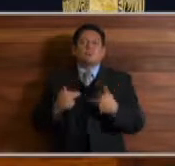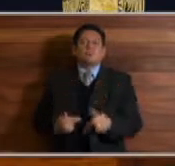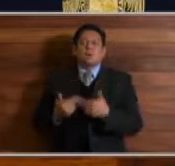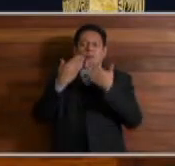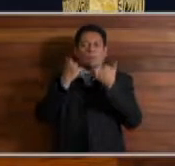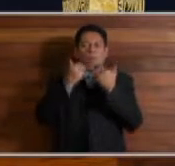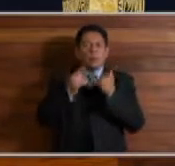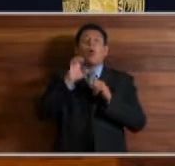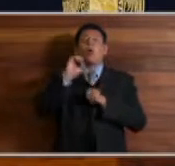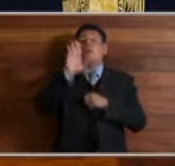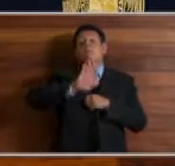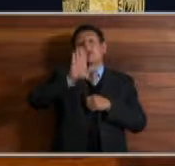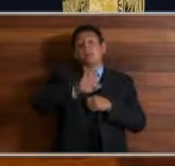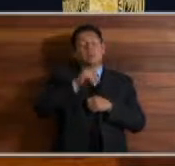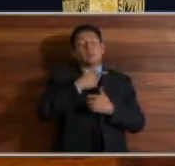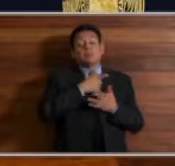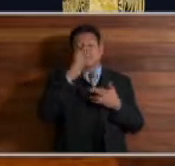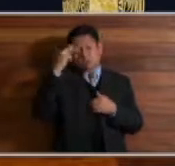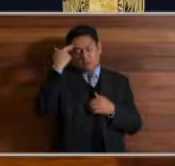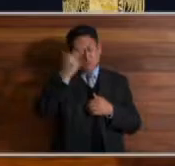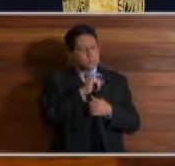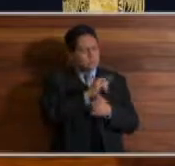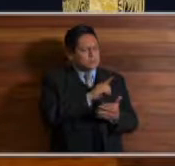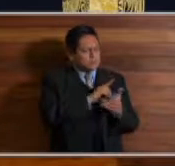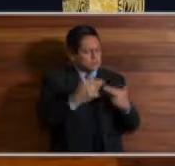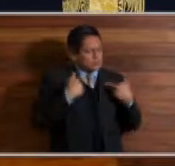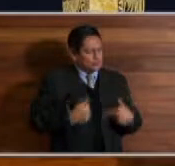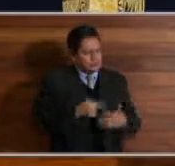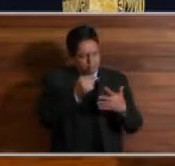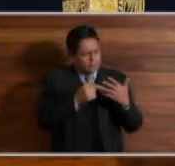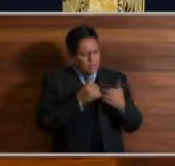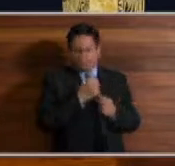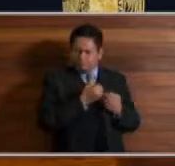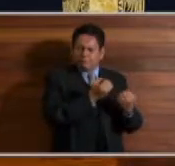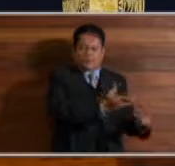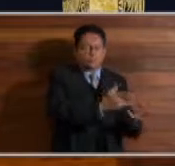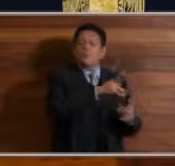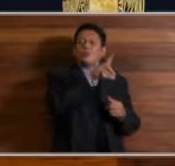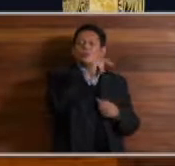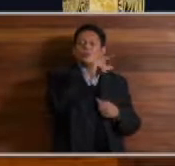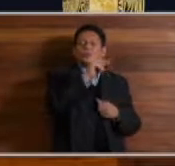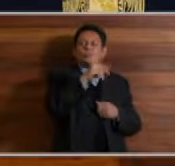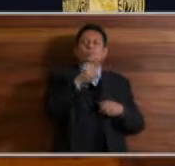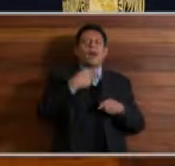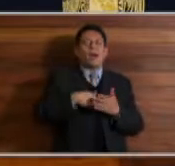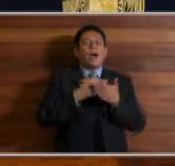derecho, yo tomo mi derecho. ¿Y cuáles son los